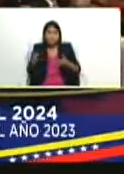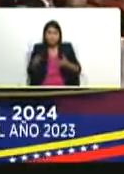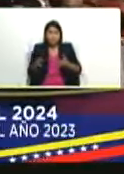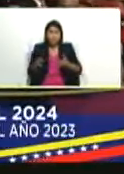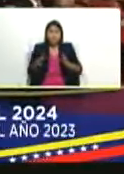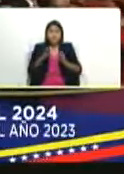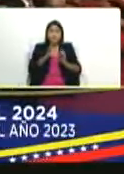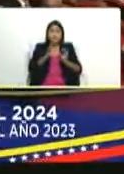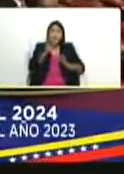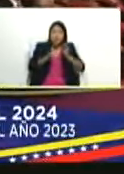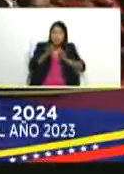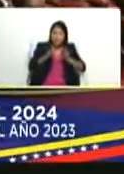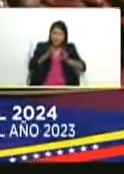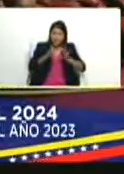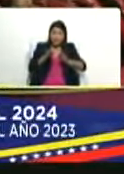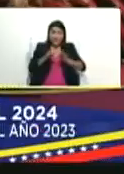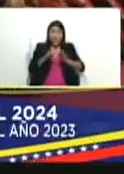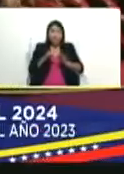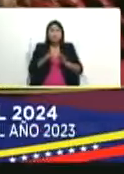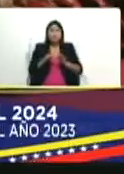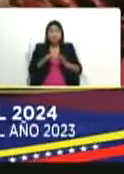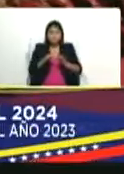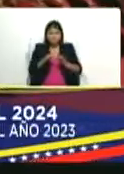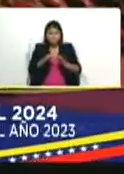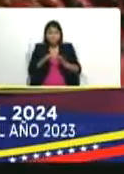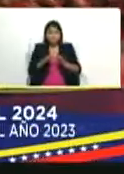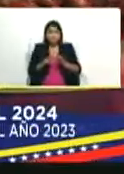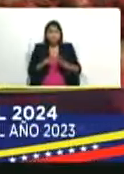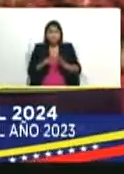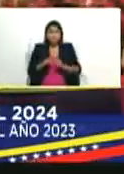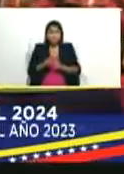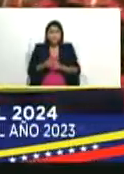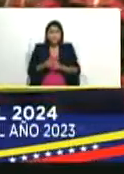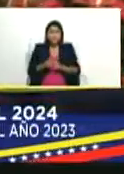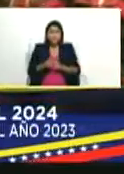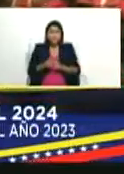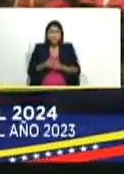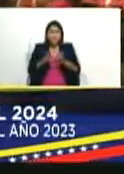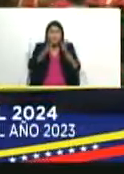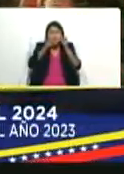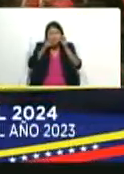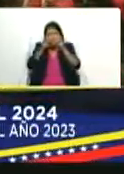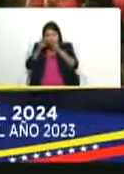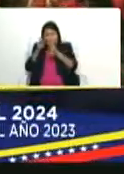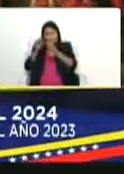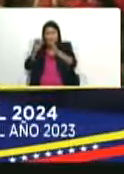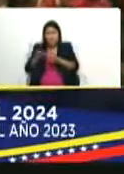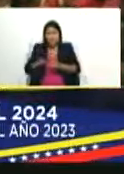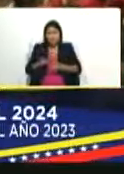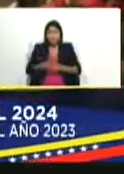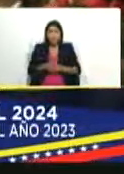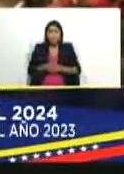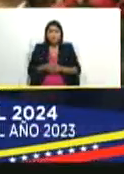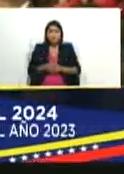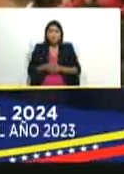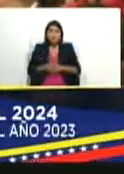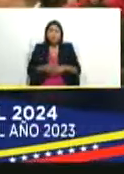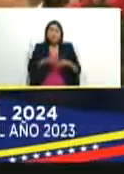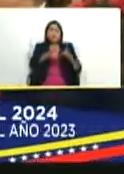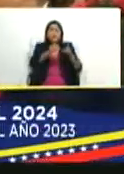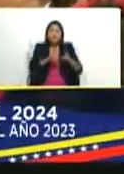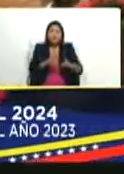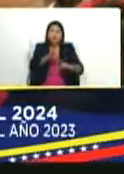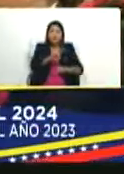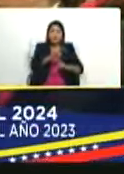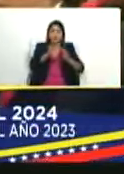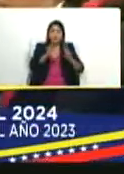figuras jurídicas del sobreseimiento material y sobreseimiento formal. Sentencia